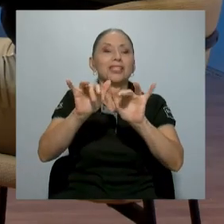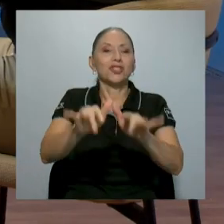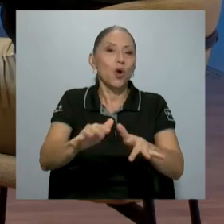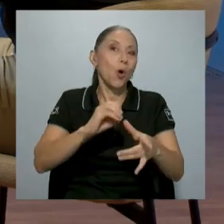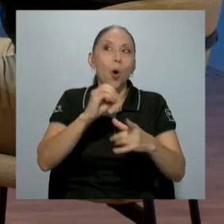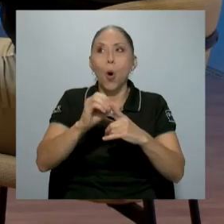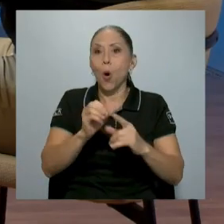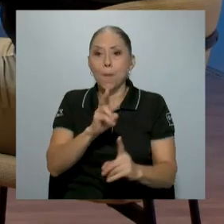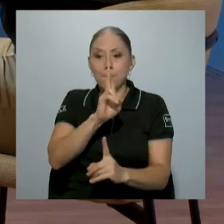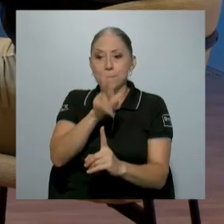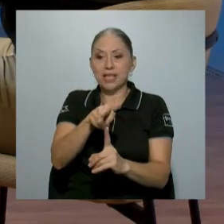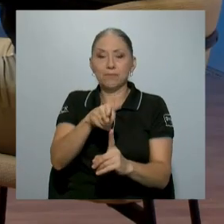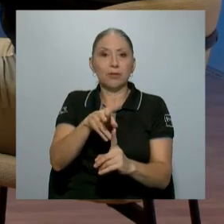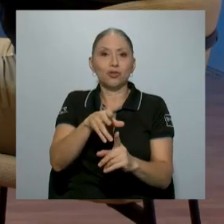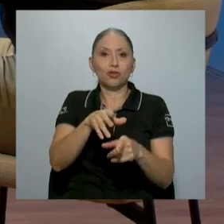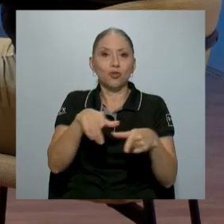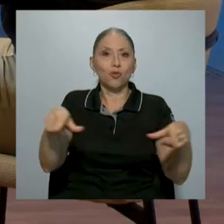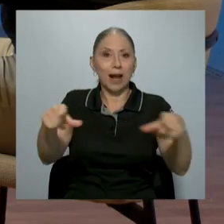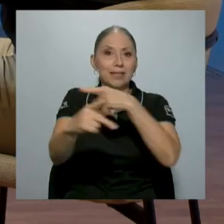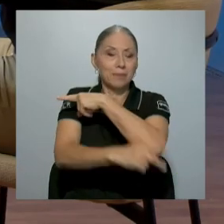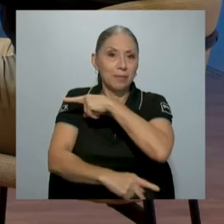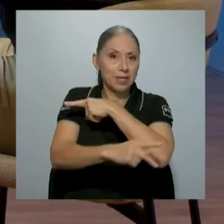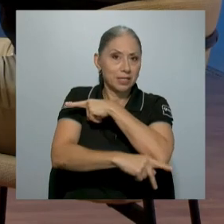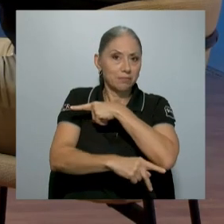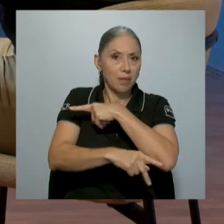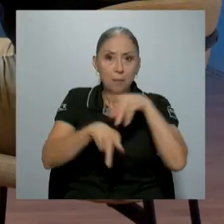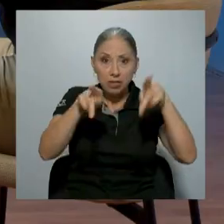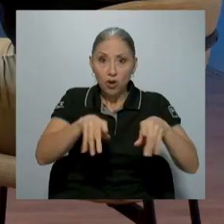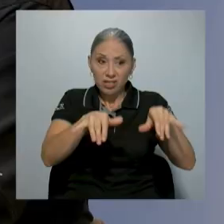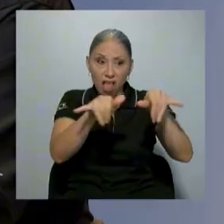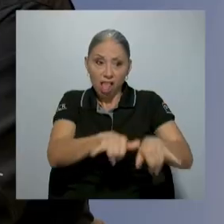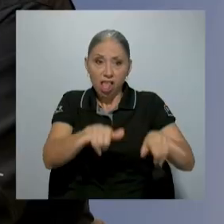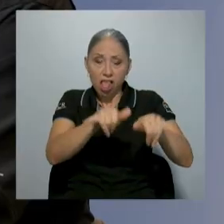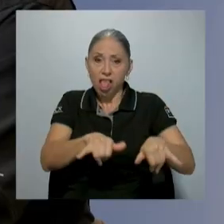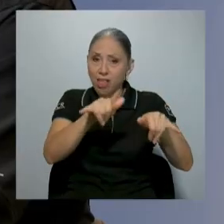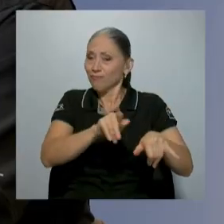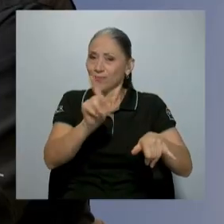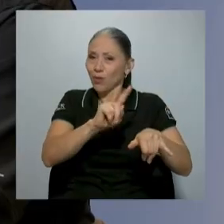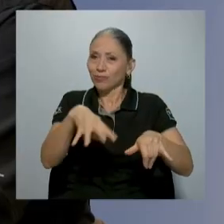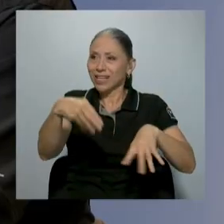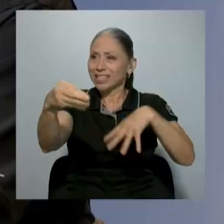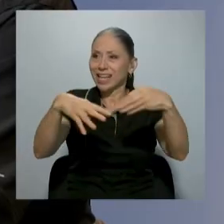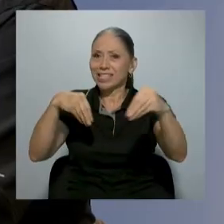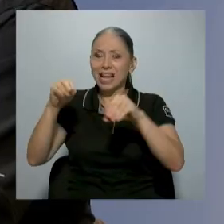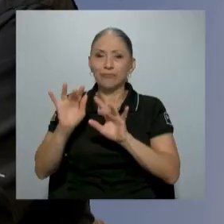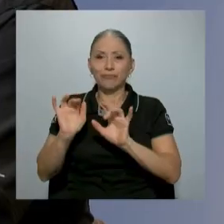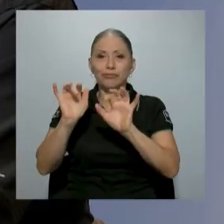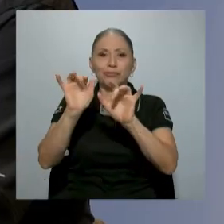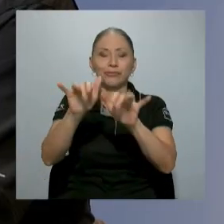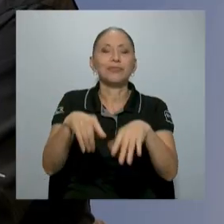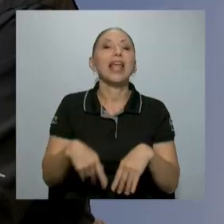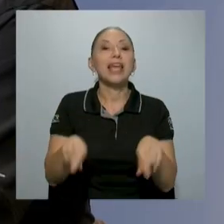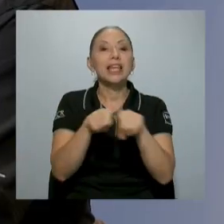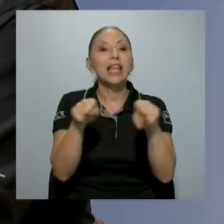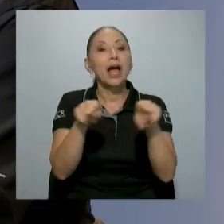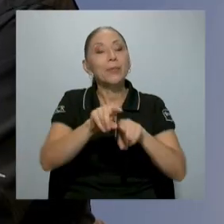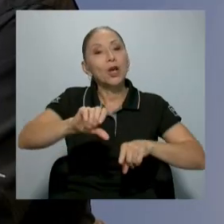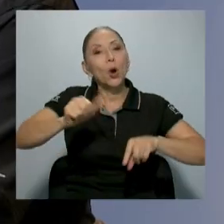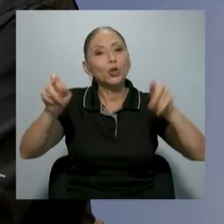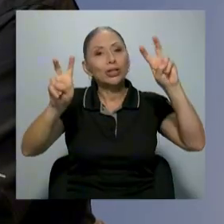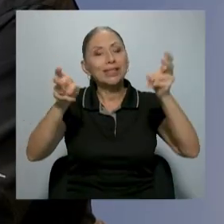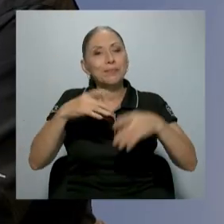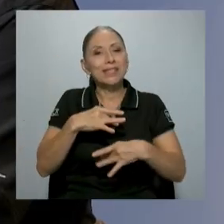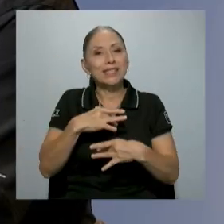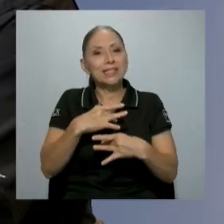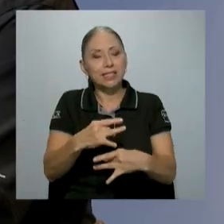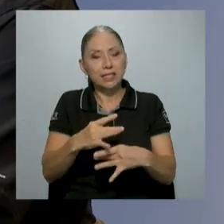mismas comunidades donde nacieron o donde persistieron. Y también hay un componente muy interesante en el tema